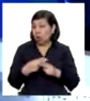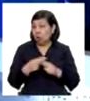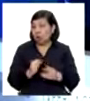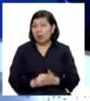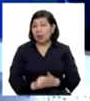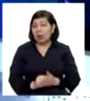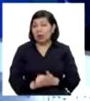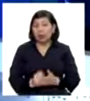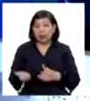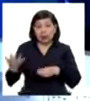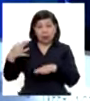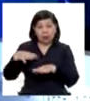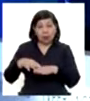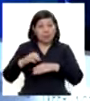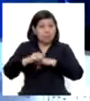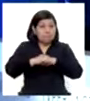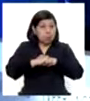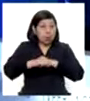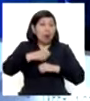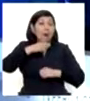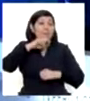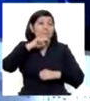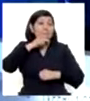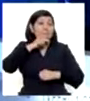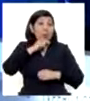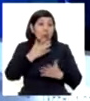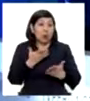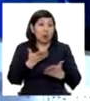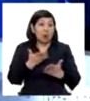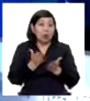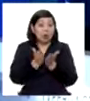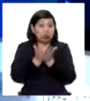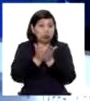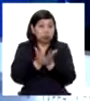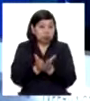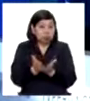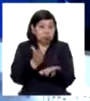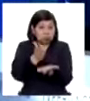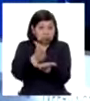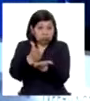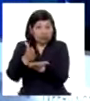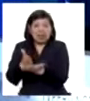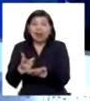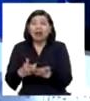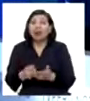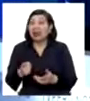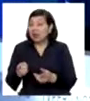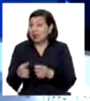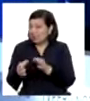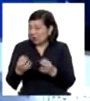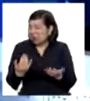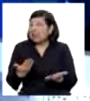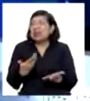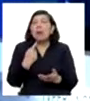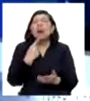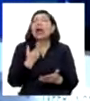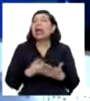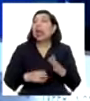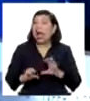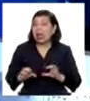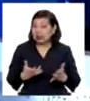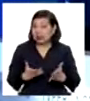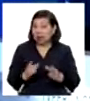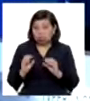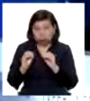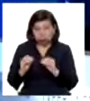llamaba Inserción y Promoción de la Mujer en el Terminal. Entonces, ¿qué es lo que hicieron? Hicieron primero una